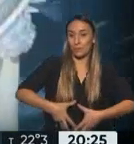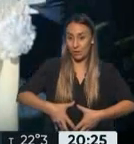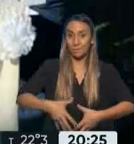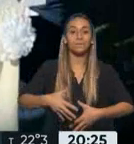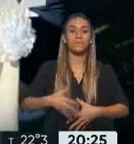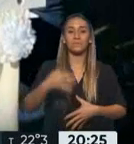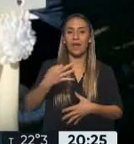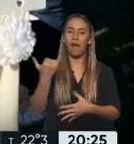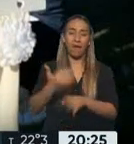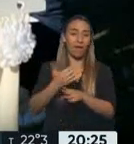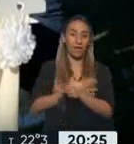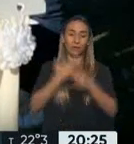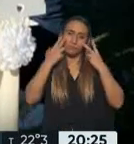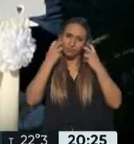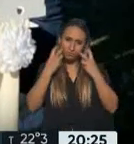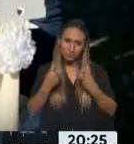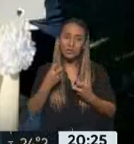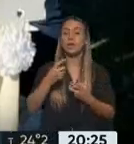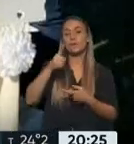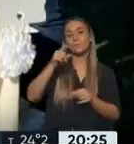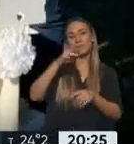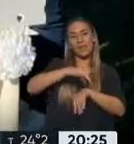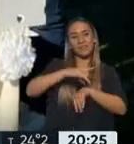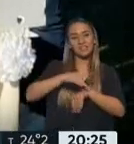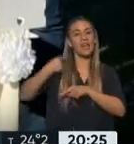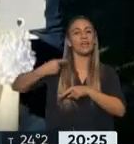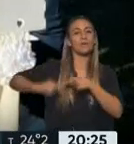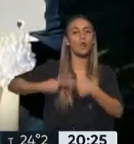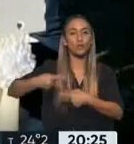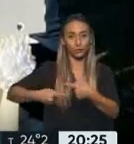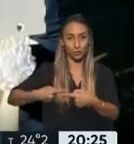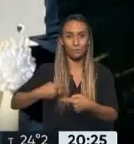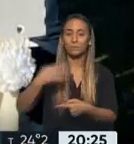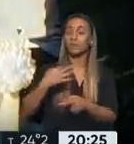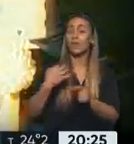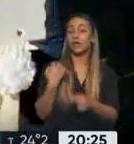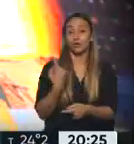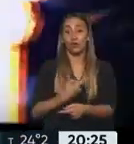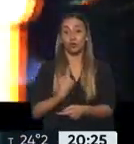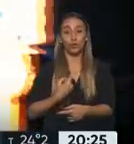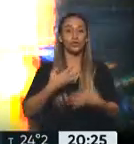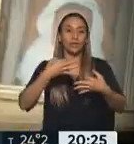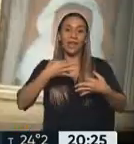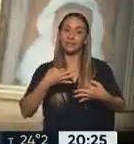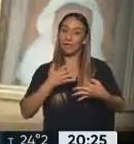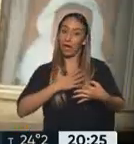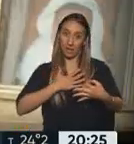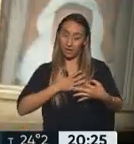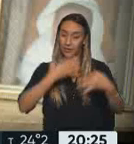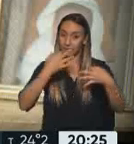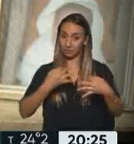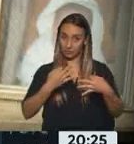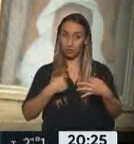supervisados por el Instituto de Medicina Reproductiva. De los requisitos que nosotros, éticamente, los